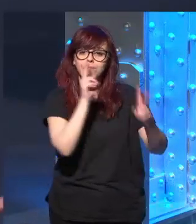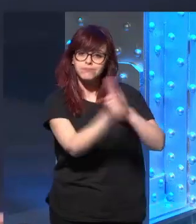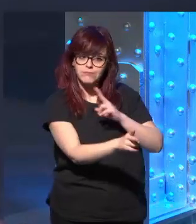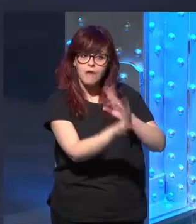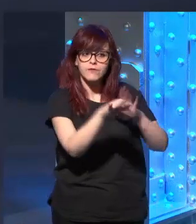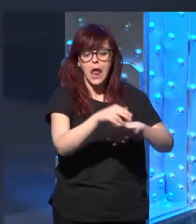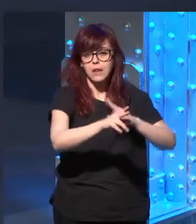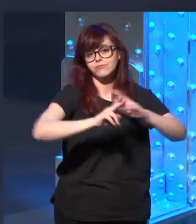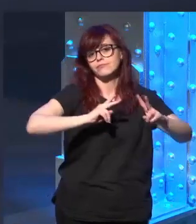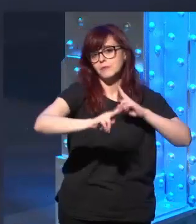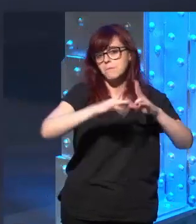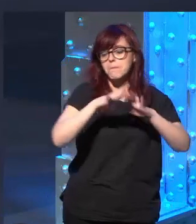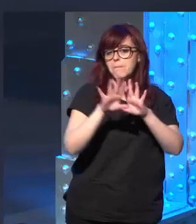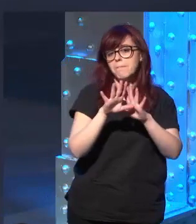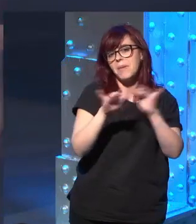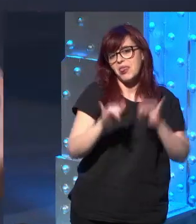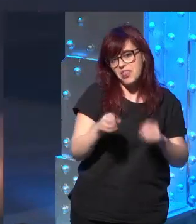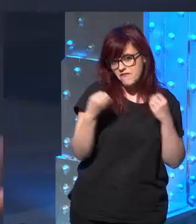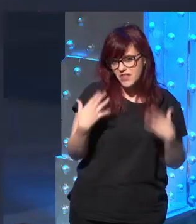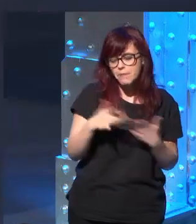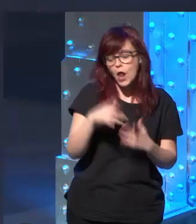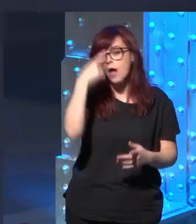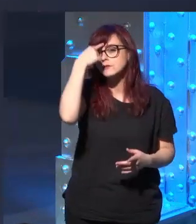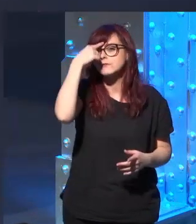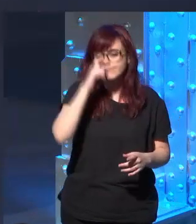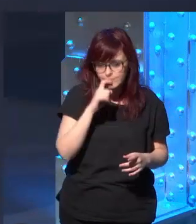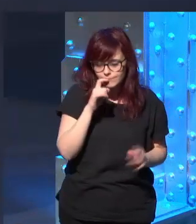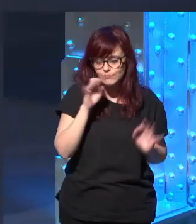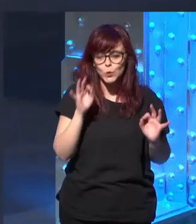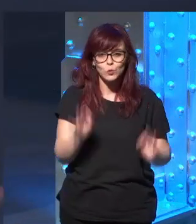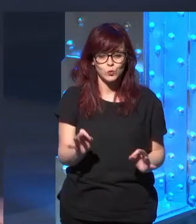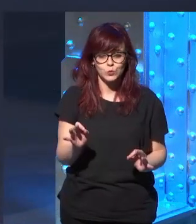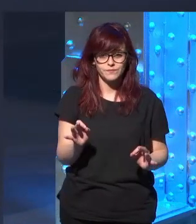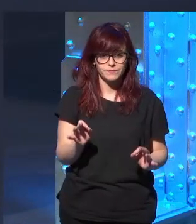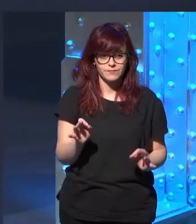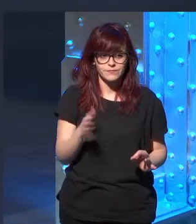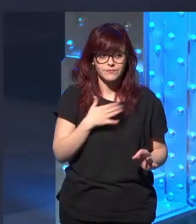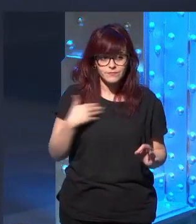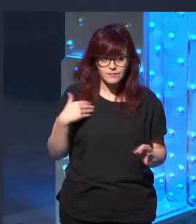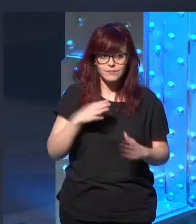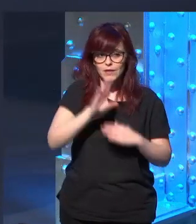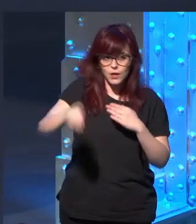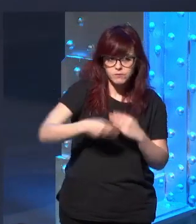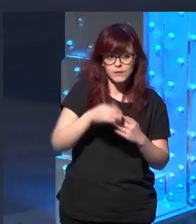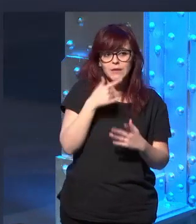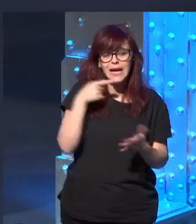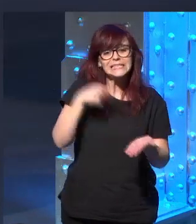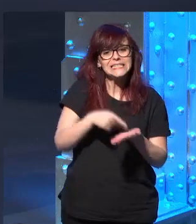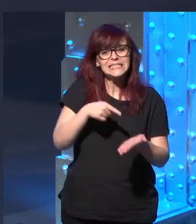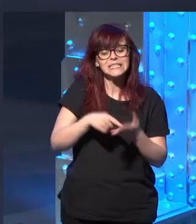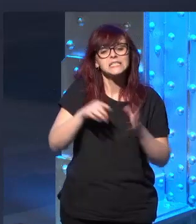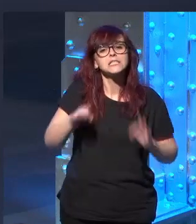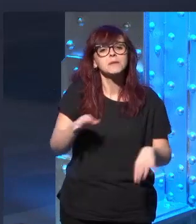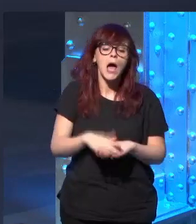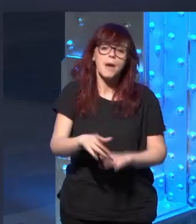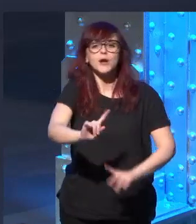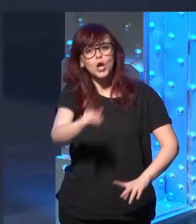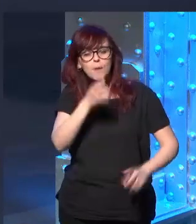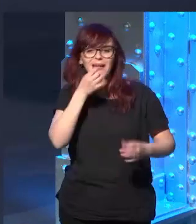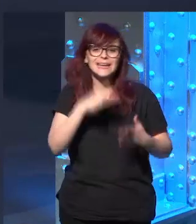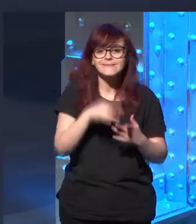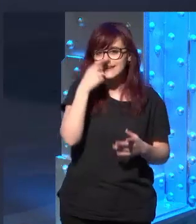finalmente, como que bueno, bien, terminó todo bien. Pero acabo de recordar eso y quiero recalcar como esto que estás diciendo de no, pero